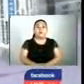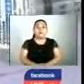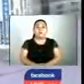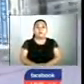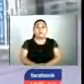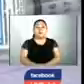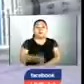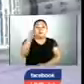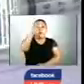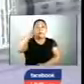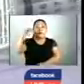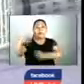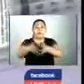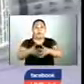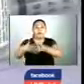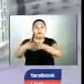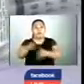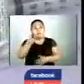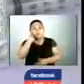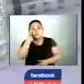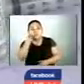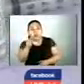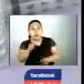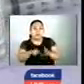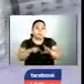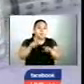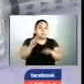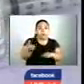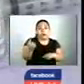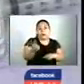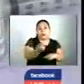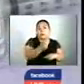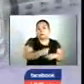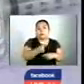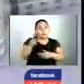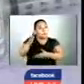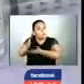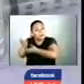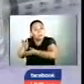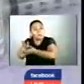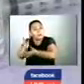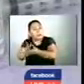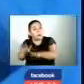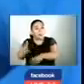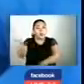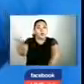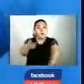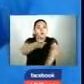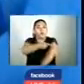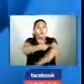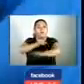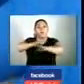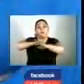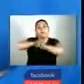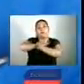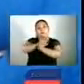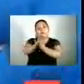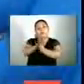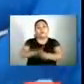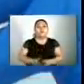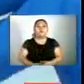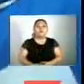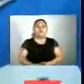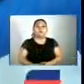En Estados Unidos ha disminuido el ritmo en el que la población asiste a los centros de inmunización para recibir la vacuna contra el COVID